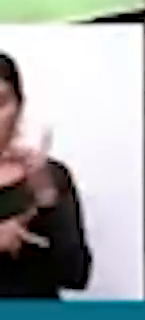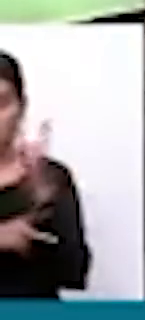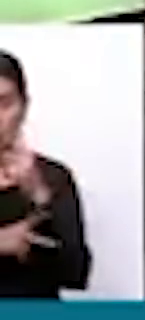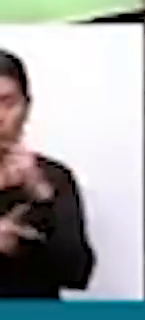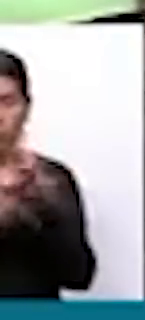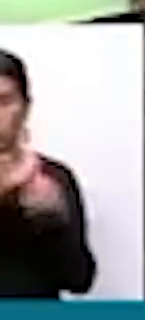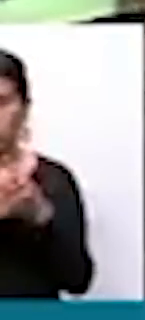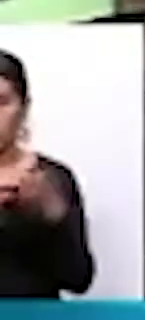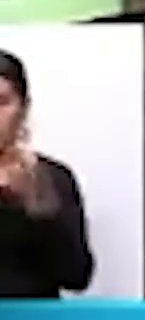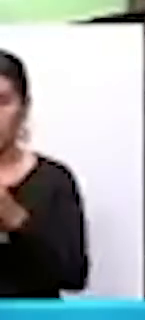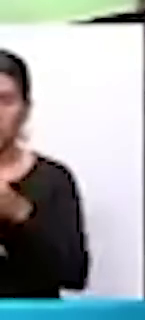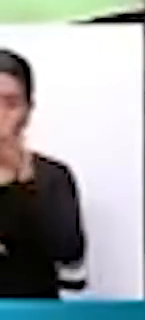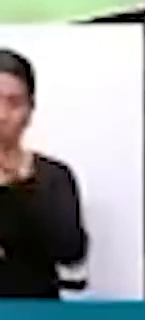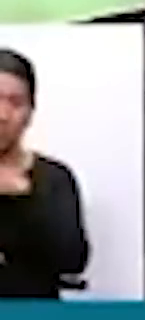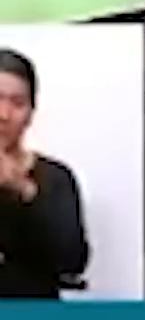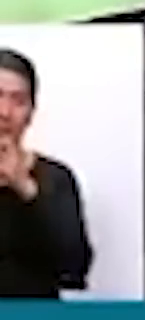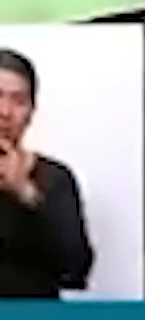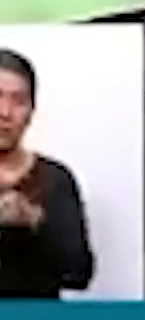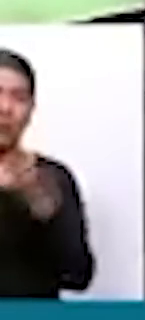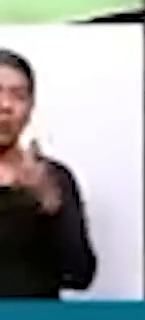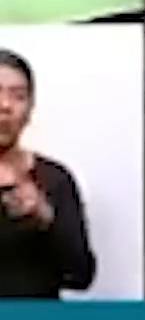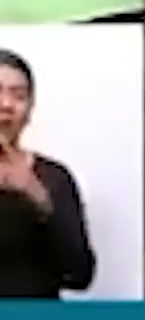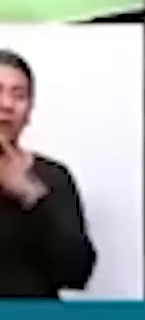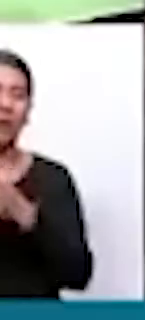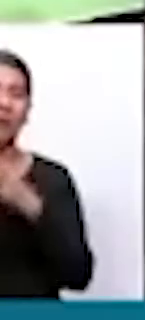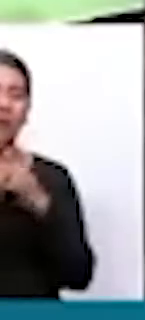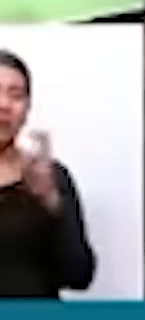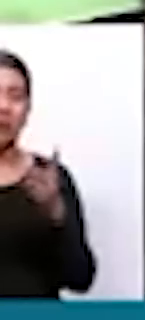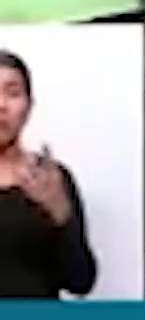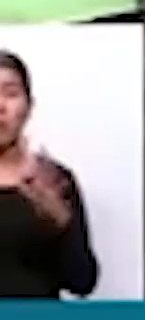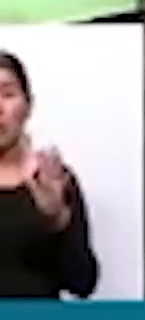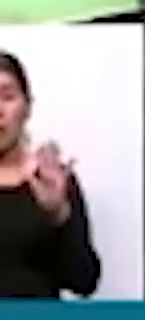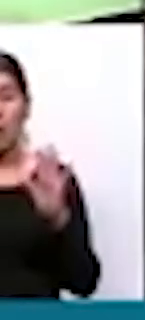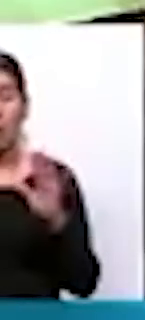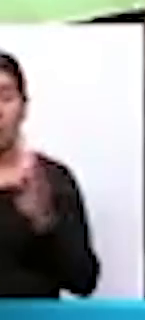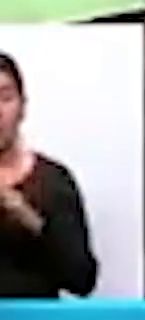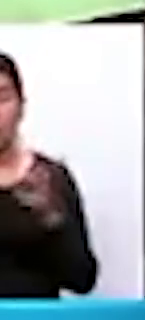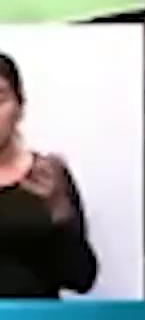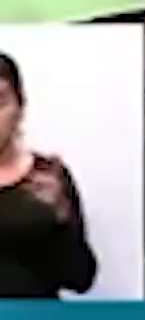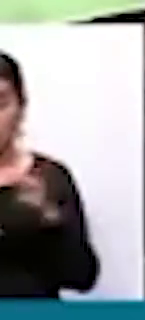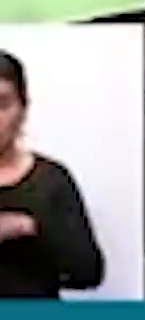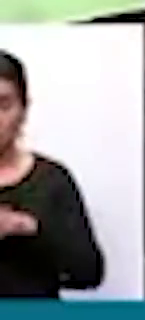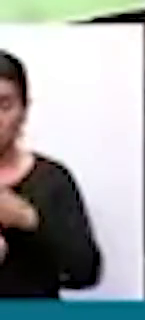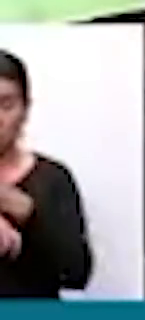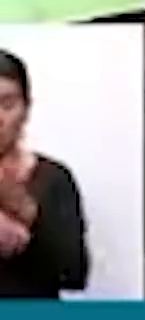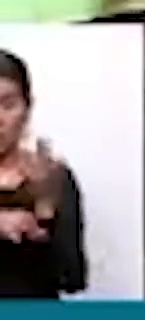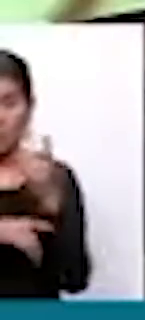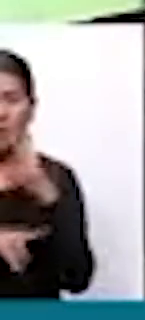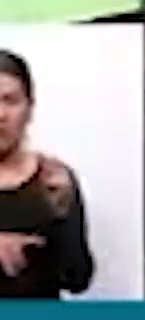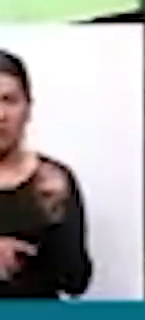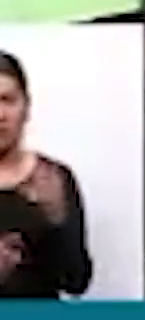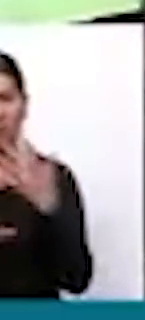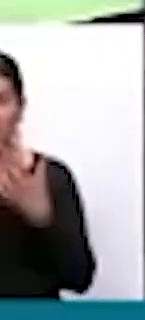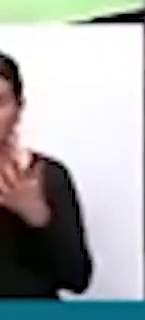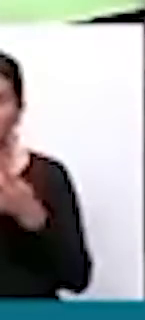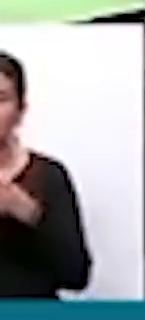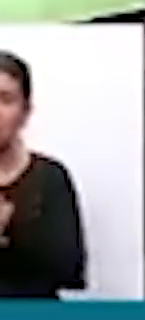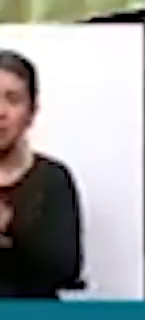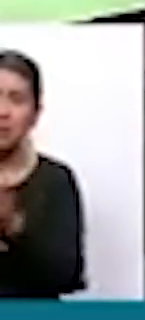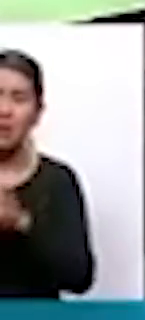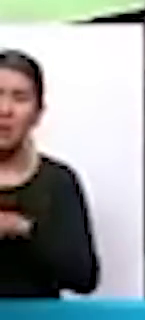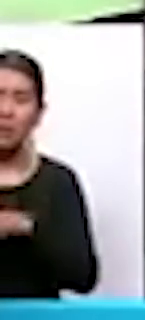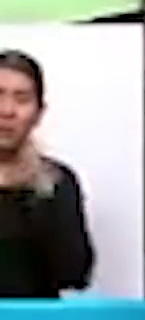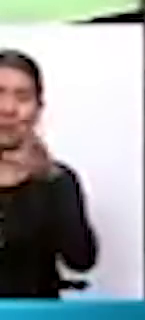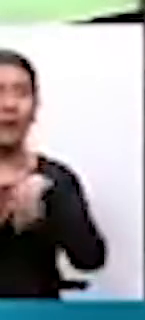que ahí Pedro tiene razón al momento que nos dice, bueno, está que intentando ganar tiempo. Sí, por ahí intentando ganar tiempo